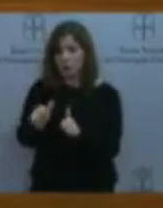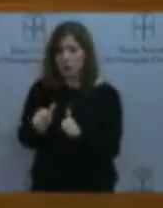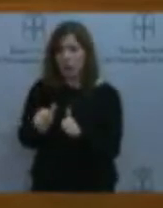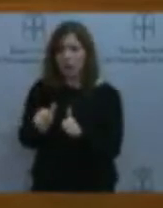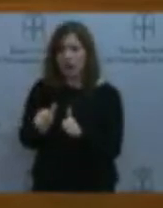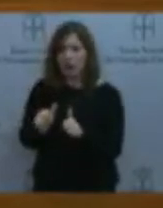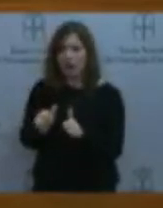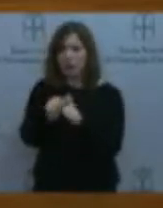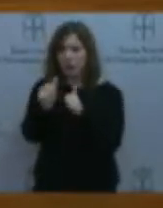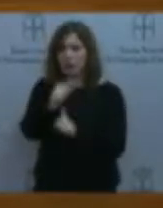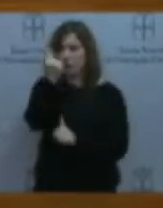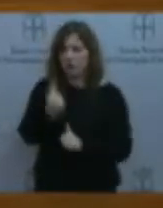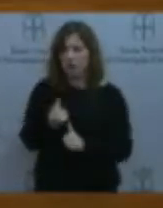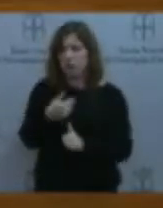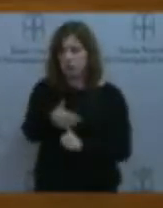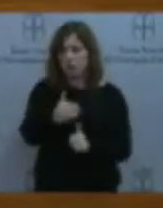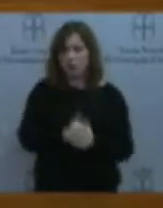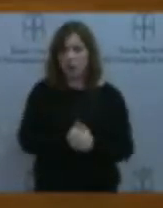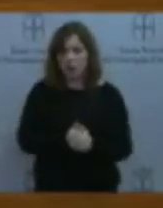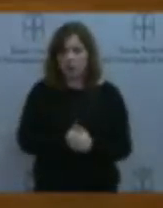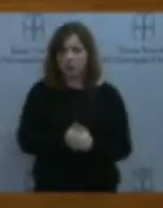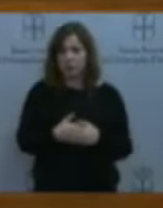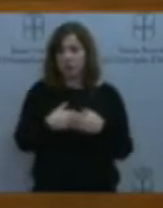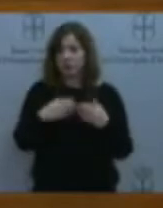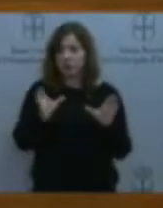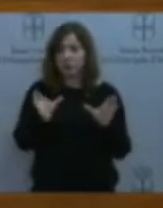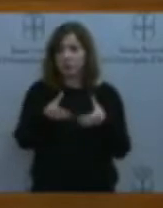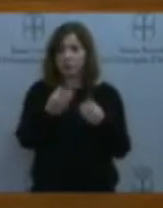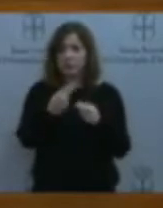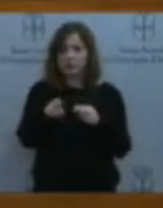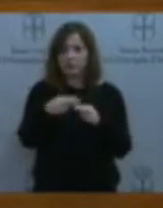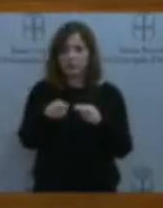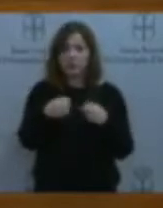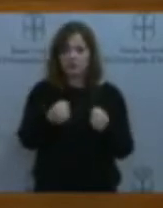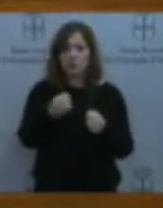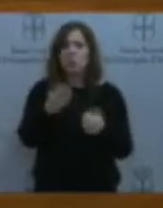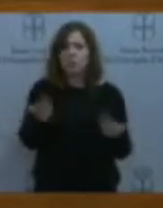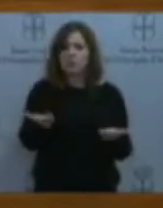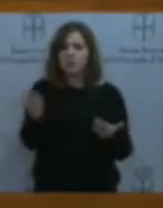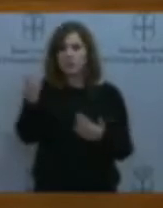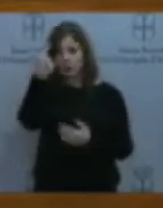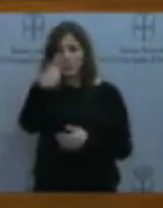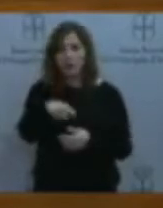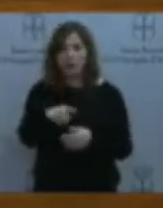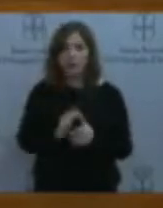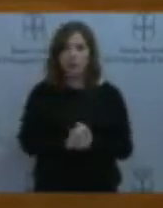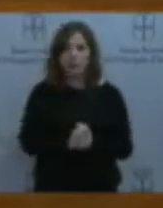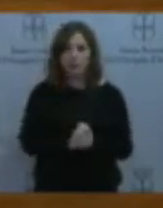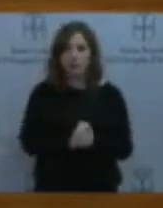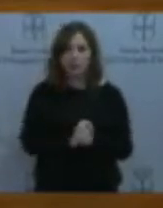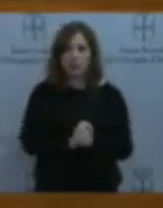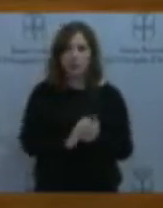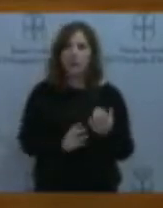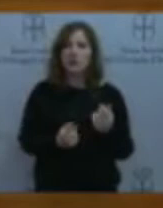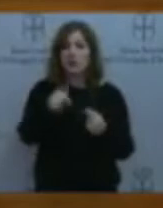vaya a diseñar. Oiga, ¿qué fuerzas están operando aquí? Porque conviene saberlas. Mire, esto es un Estado